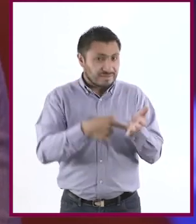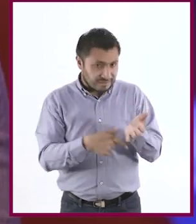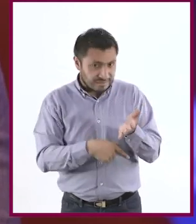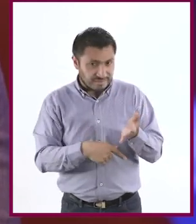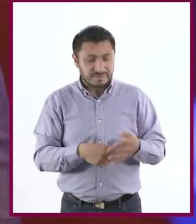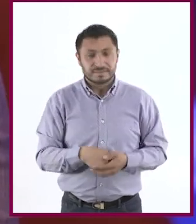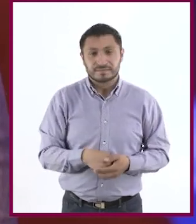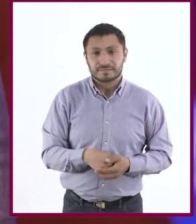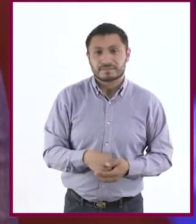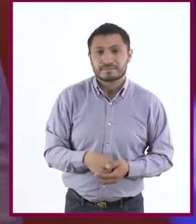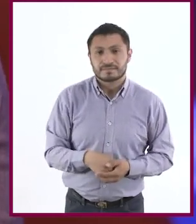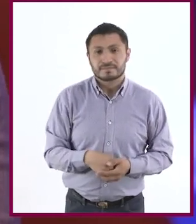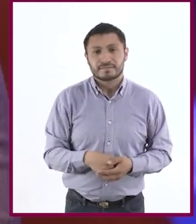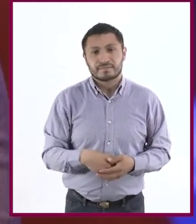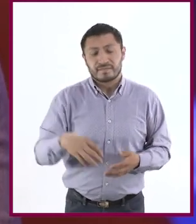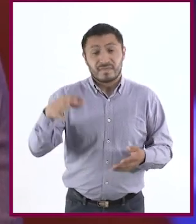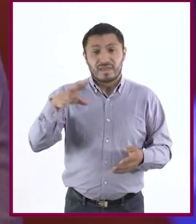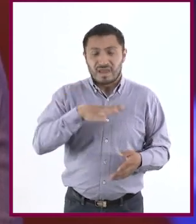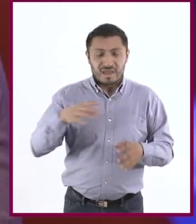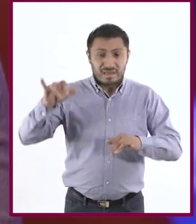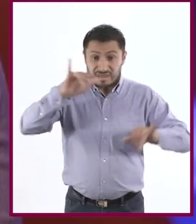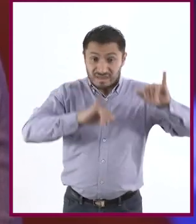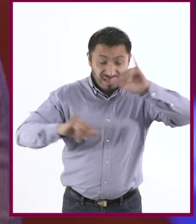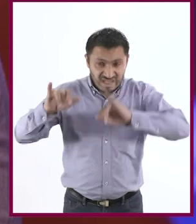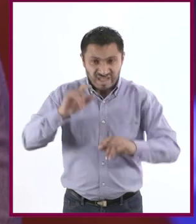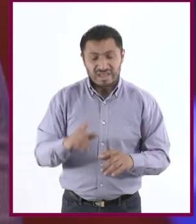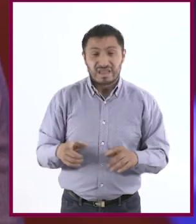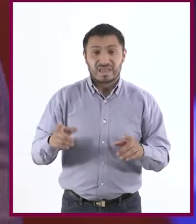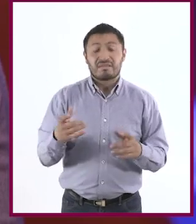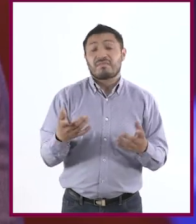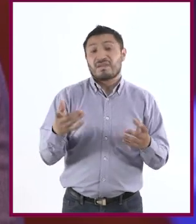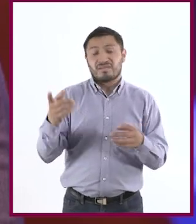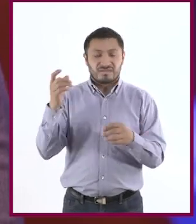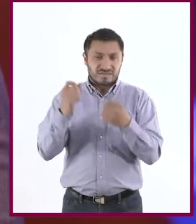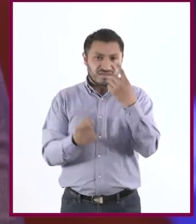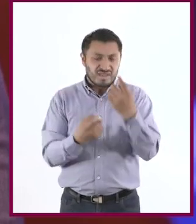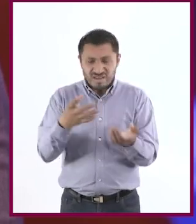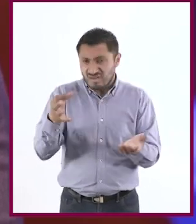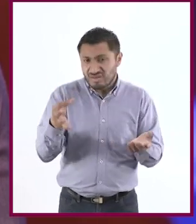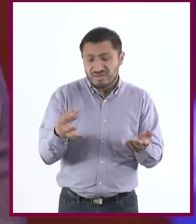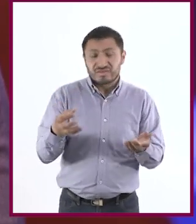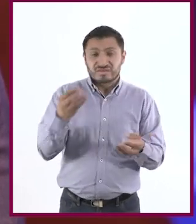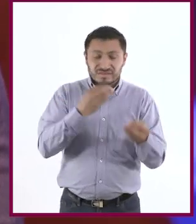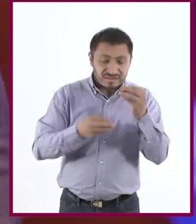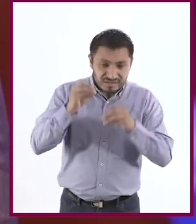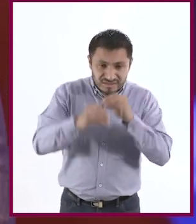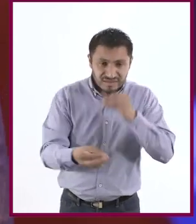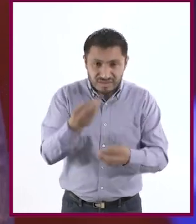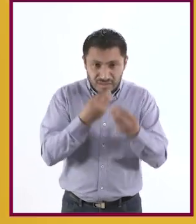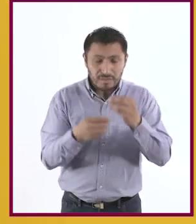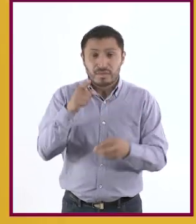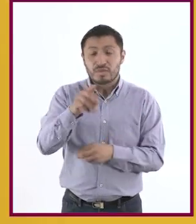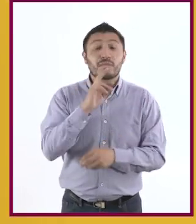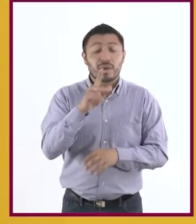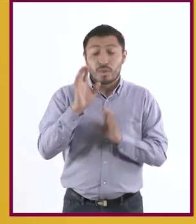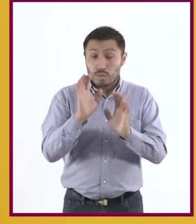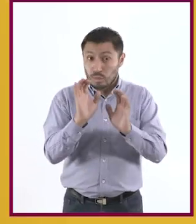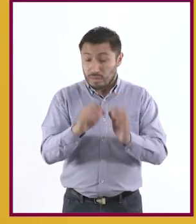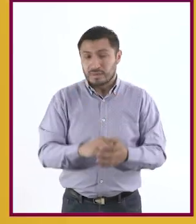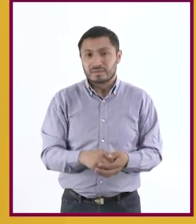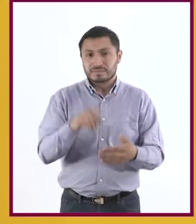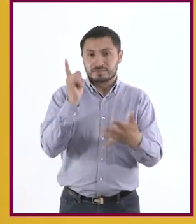Glutamato monosódico, nitratos y nitritos, sulfitos y galatos son algunos aditivos alimenticios que es mejor moderar.